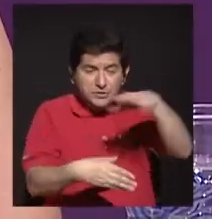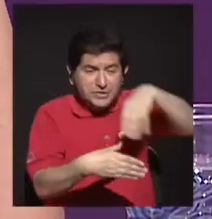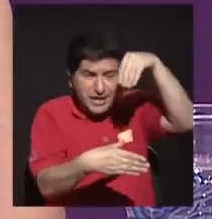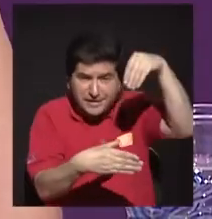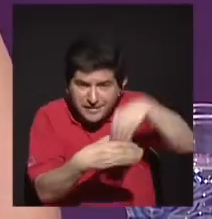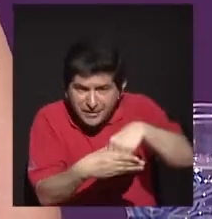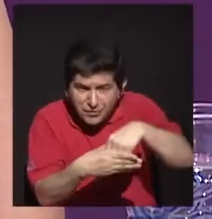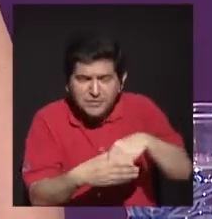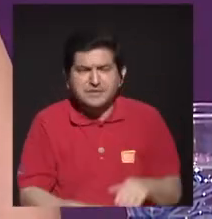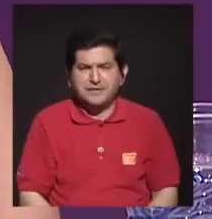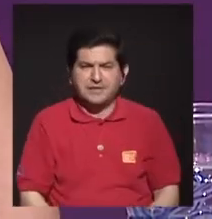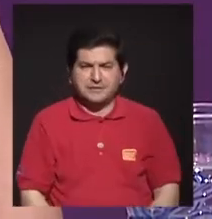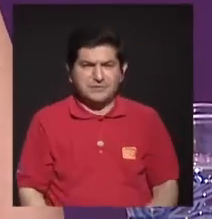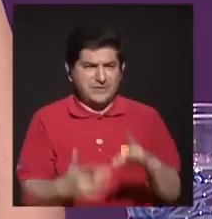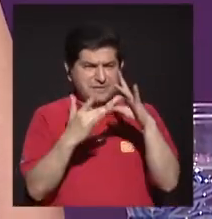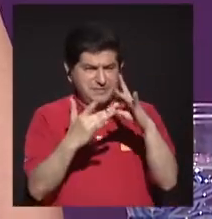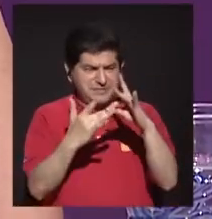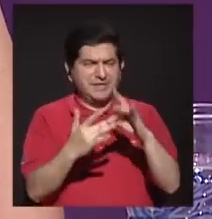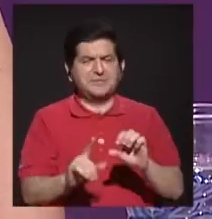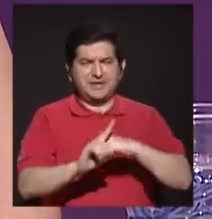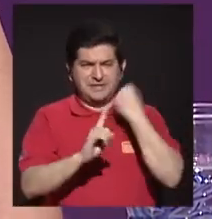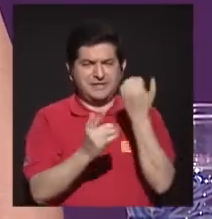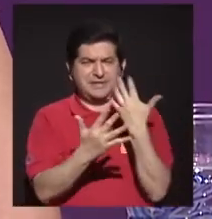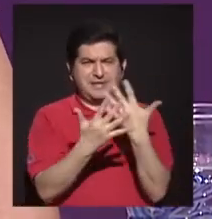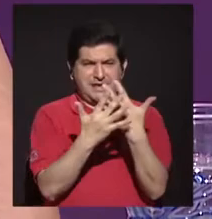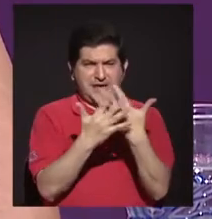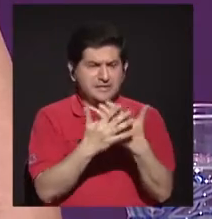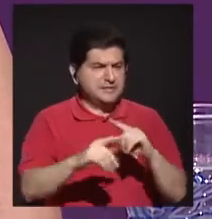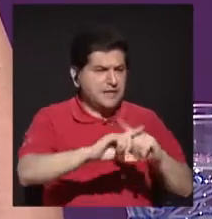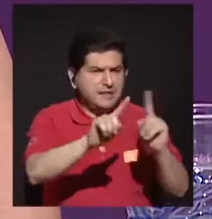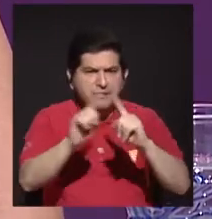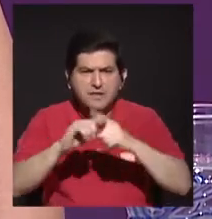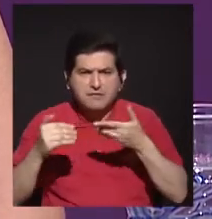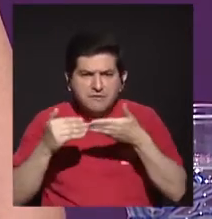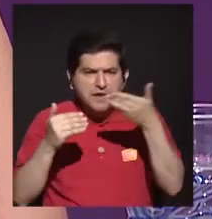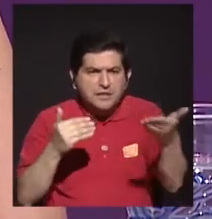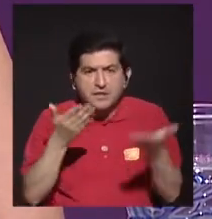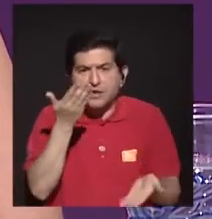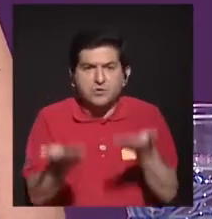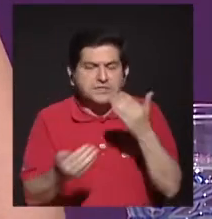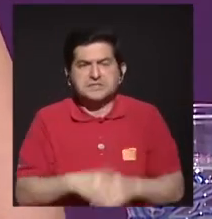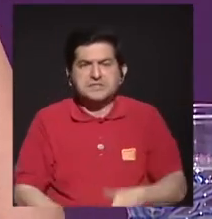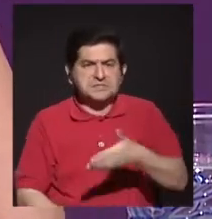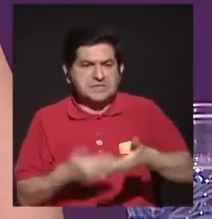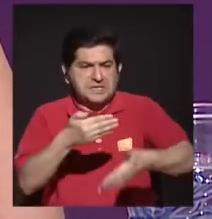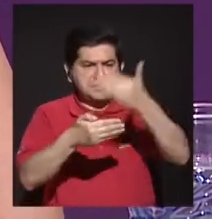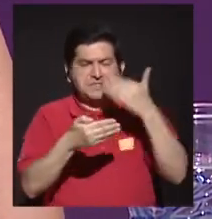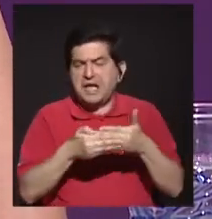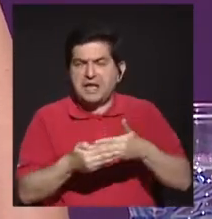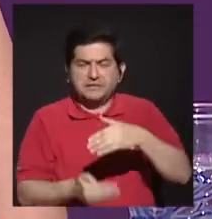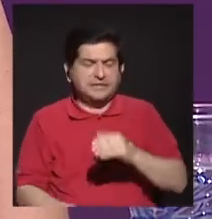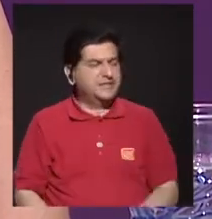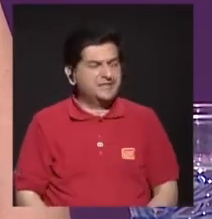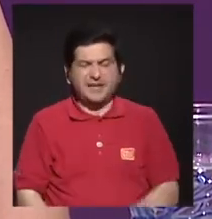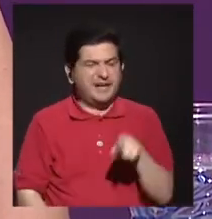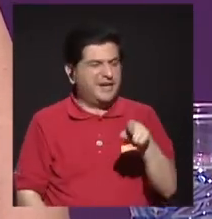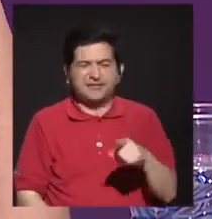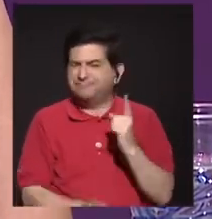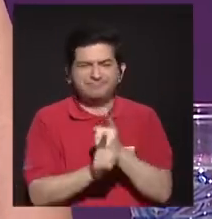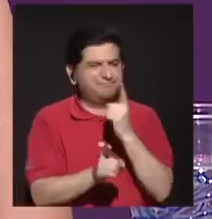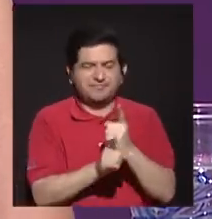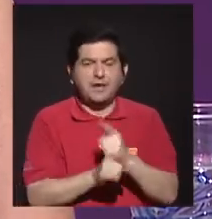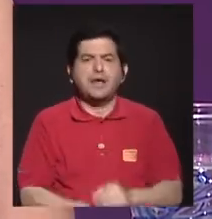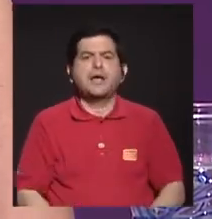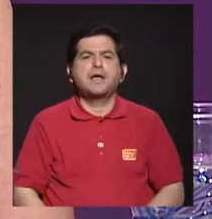y estás ahí, sobre todo en un contexto carcelario, pues claro, muchas cosas se te vienen abajo y venís a replantearte otras y demás, ¿verdad?